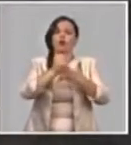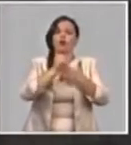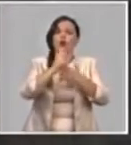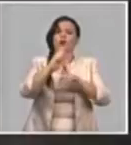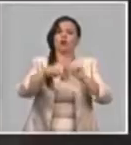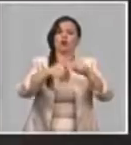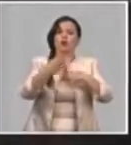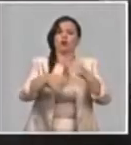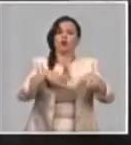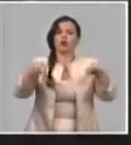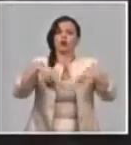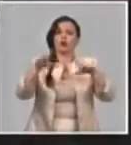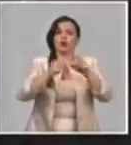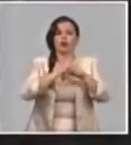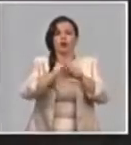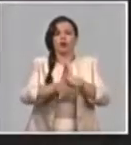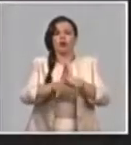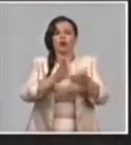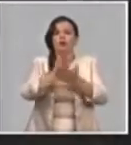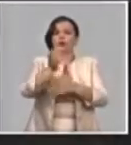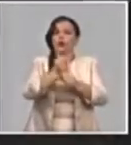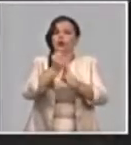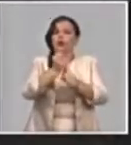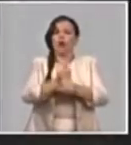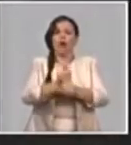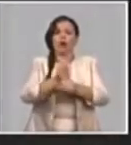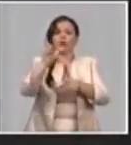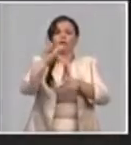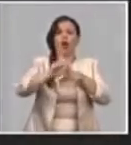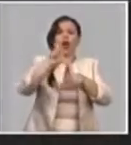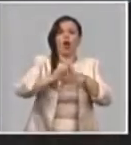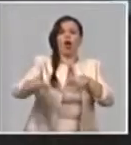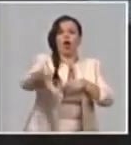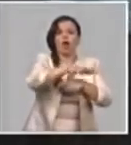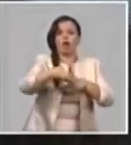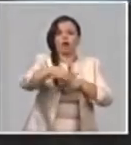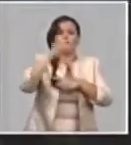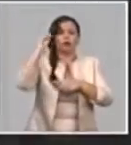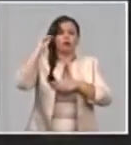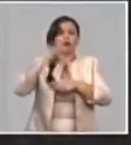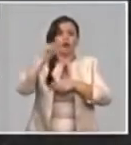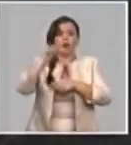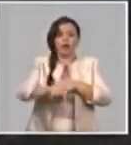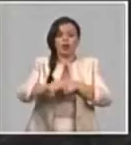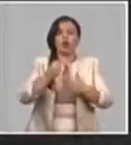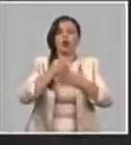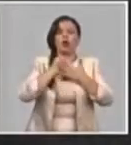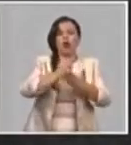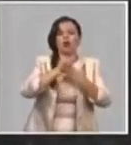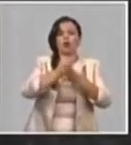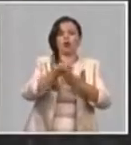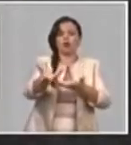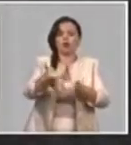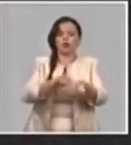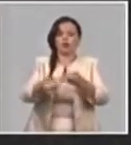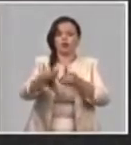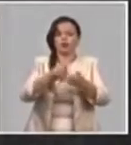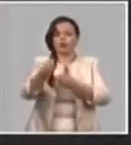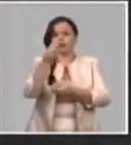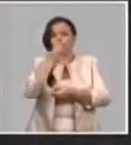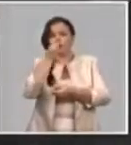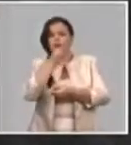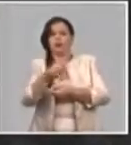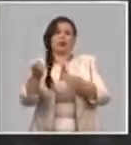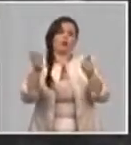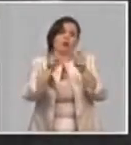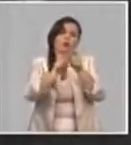necesarias medidas de protección ante la pandemia, saben que es esta una antesala de la buena cosecha para pocos meses. Preparan las